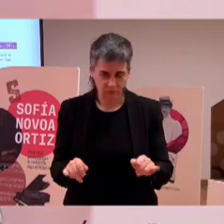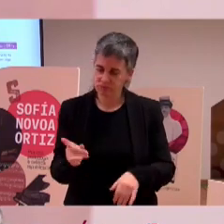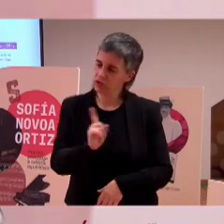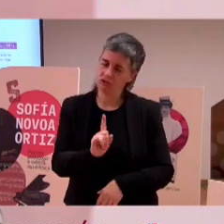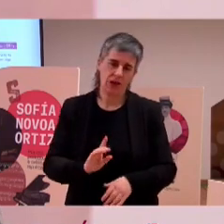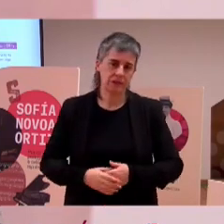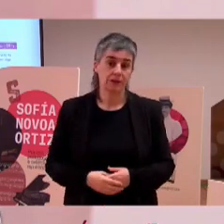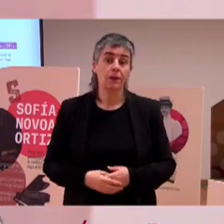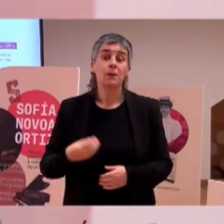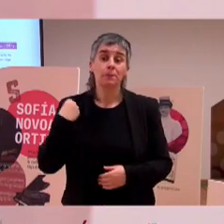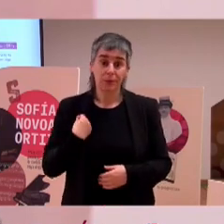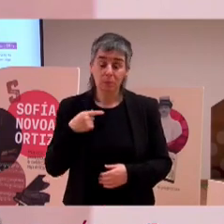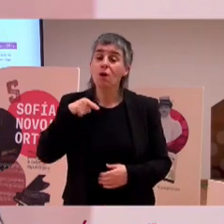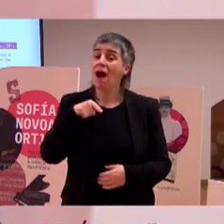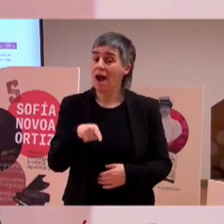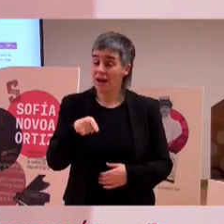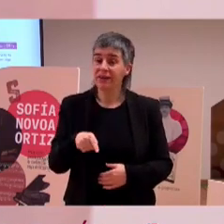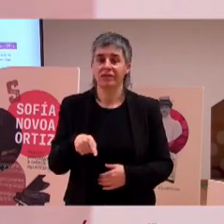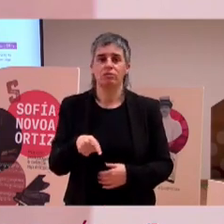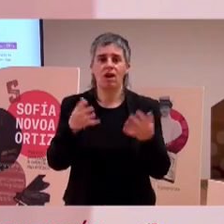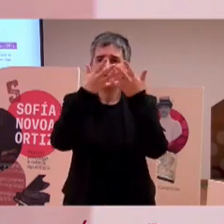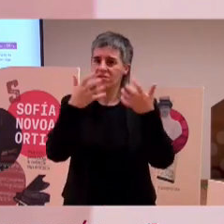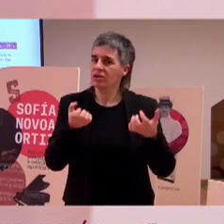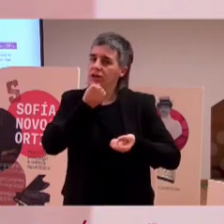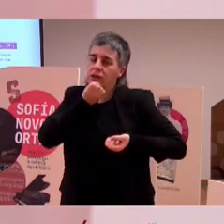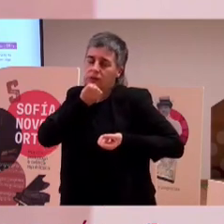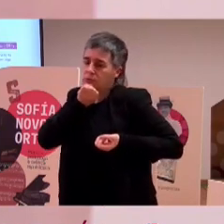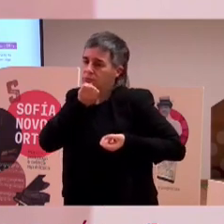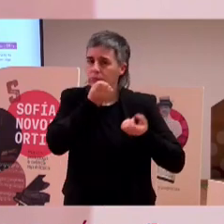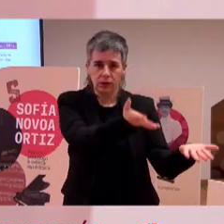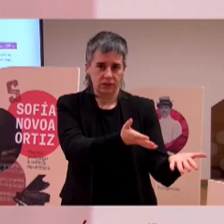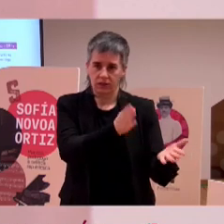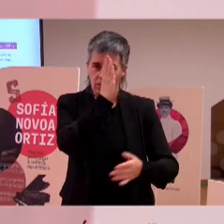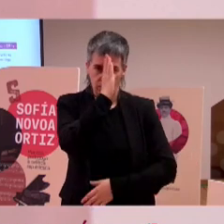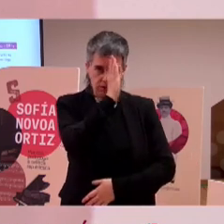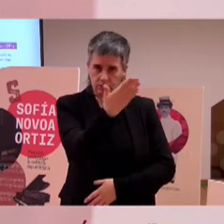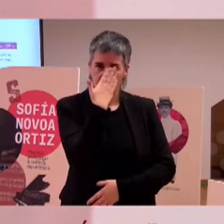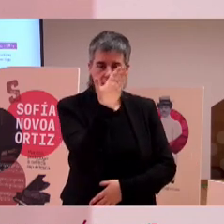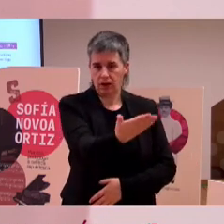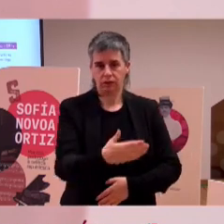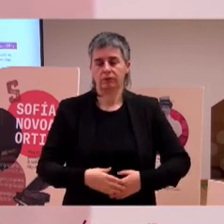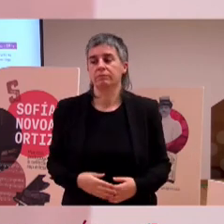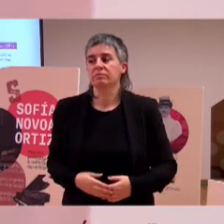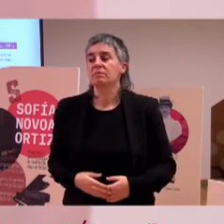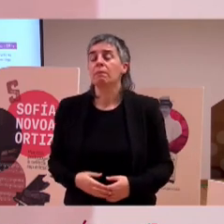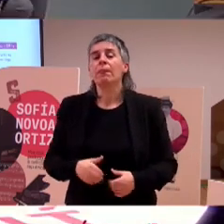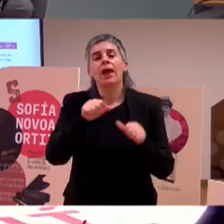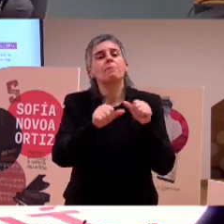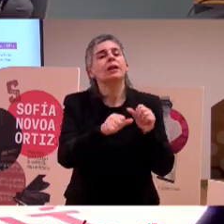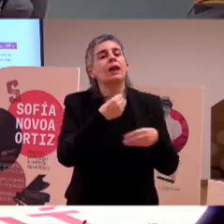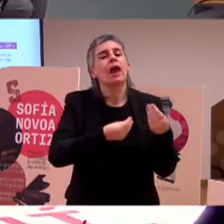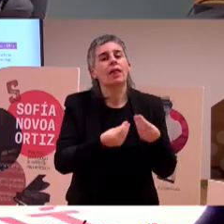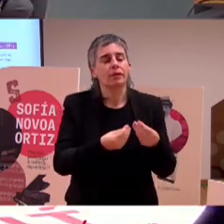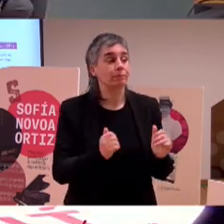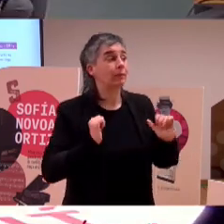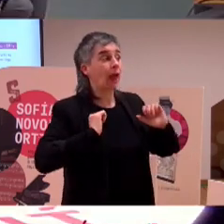Aquí solta lastre xa definitivamente. E que camiño toma a partir de aí? Pois toma a pedagogía primeiro, porque